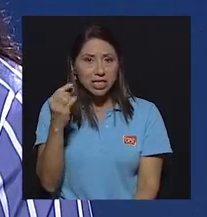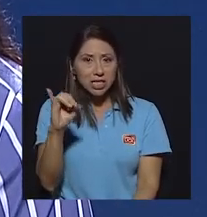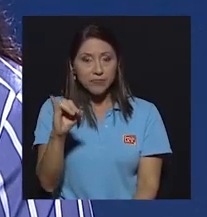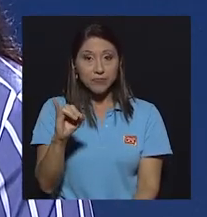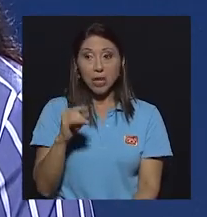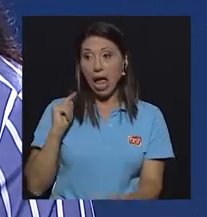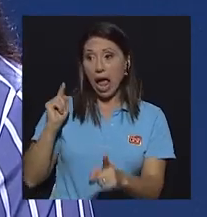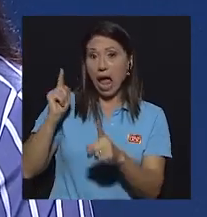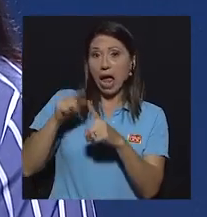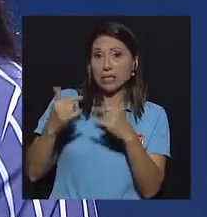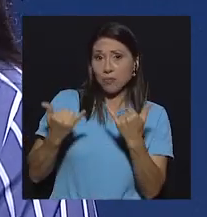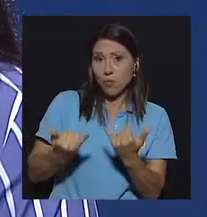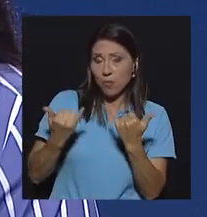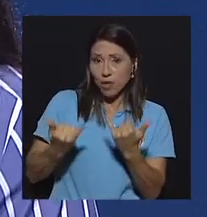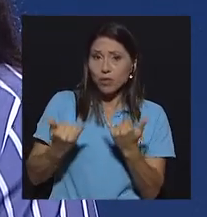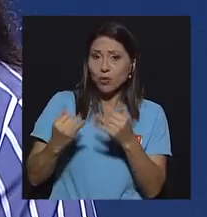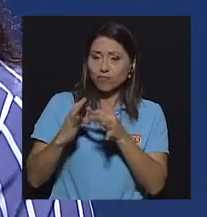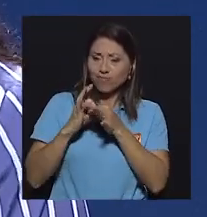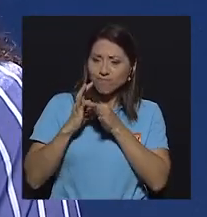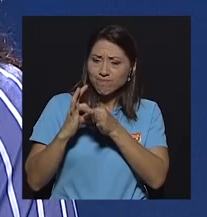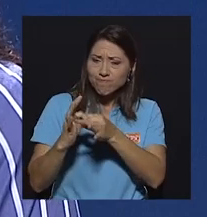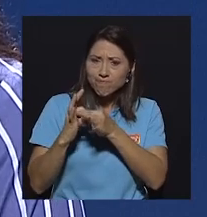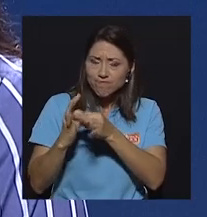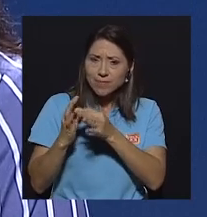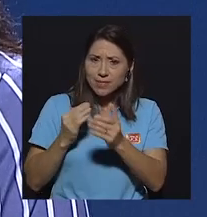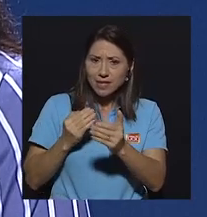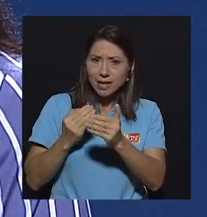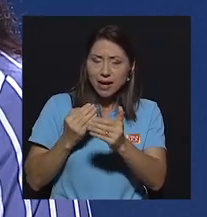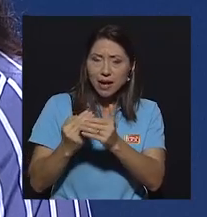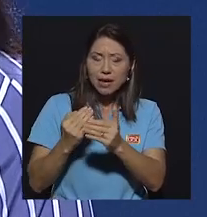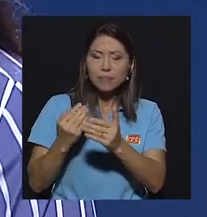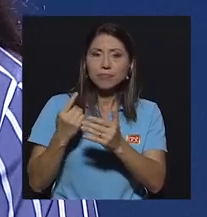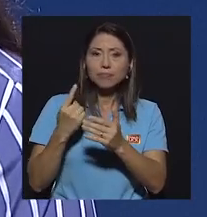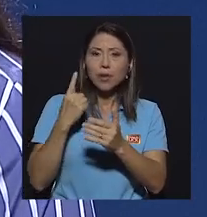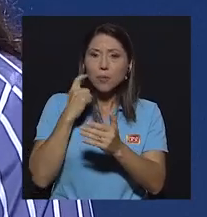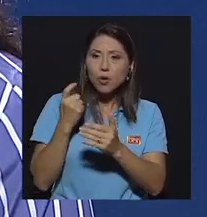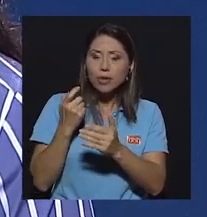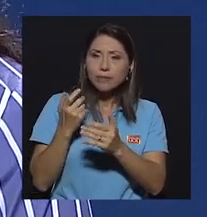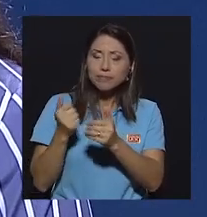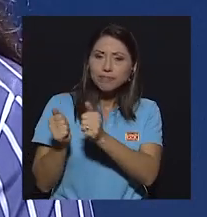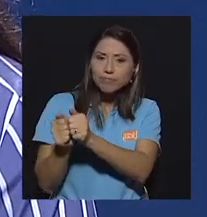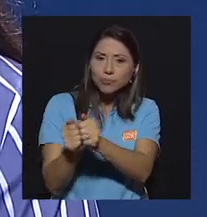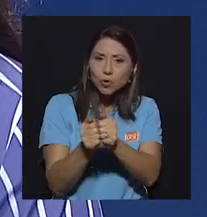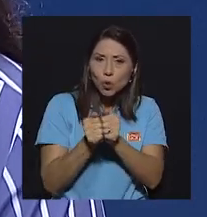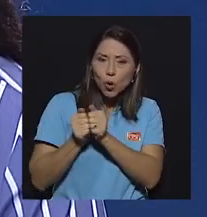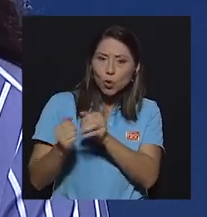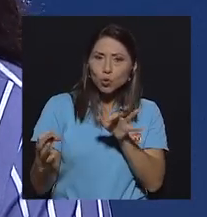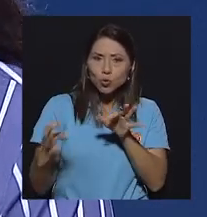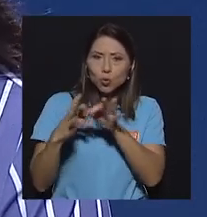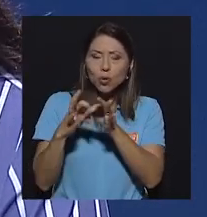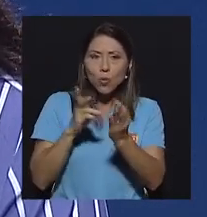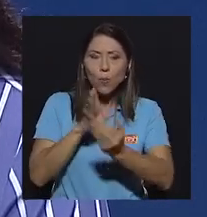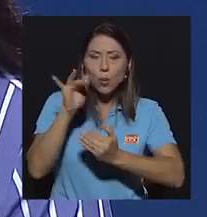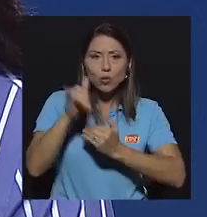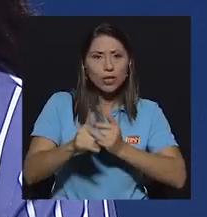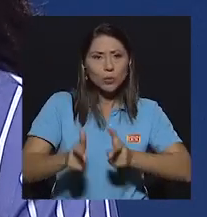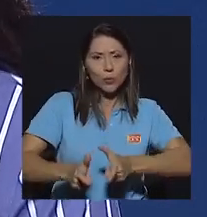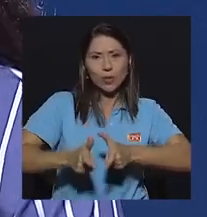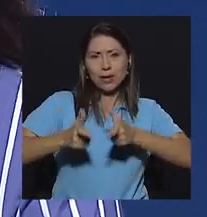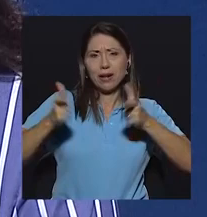sido bastante cercana en el sentido de que pues nos une un proyecto muy grande,